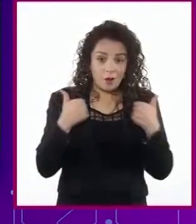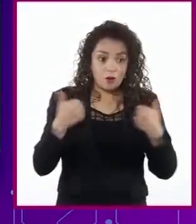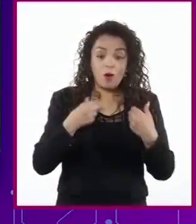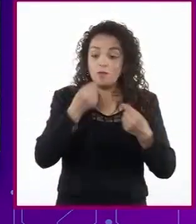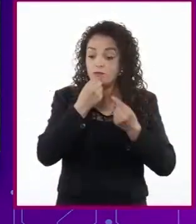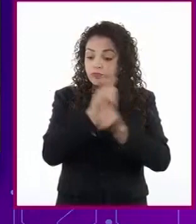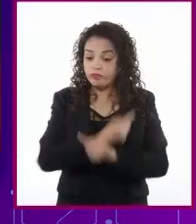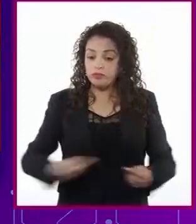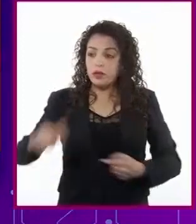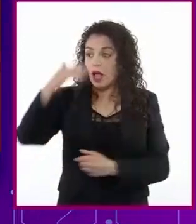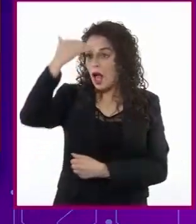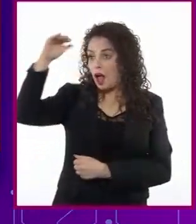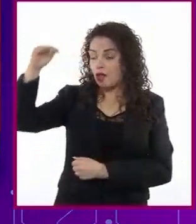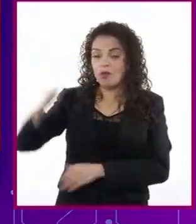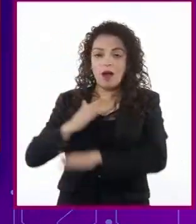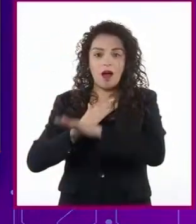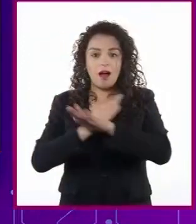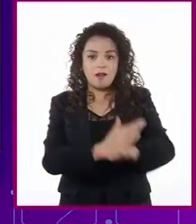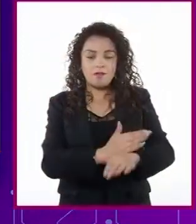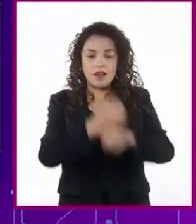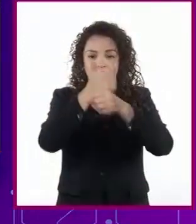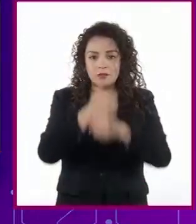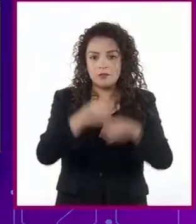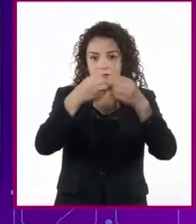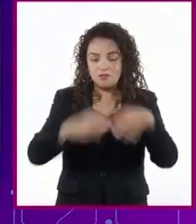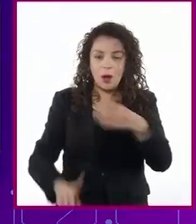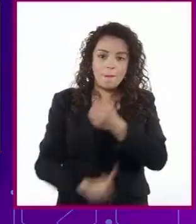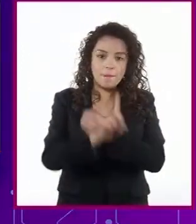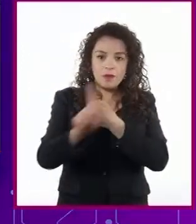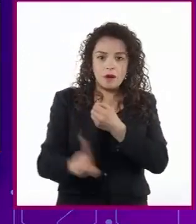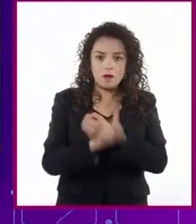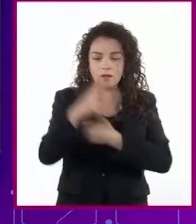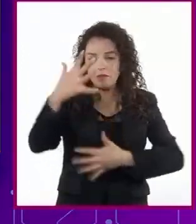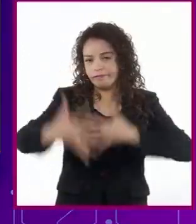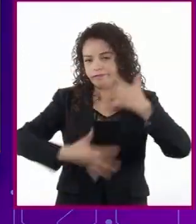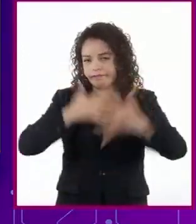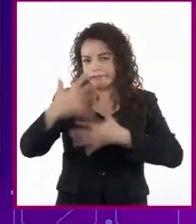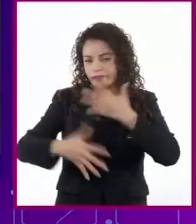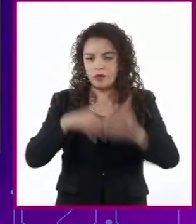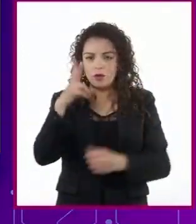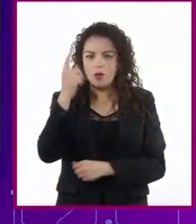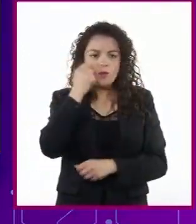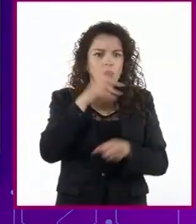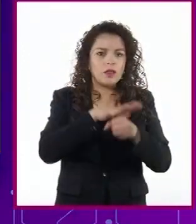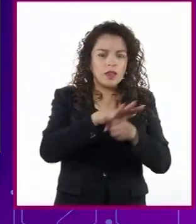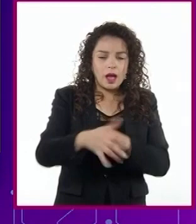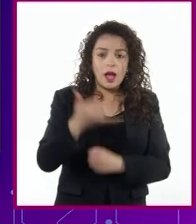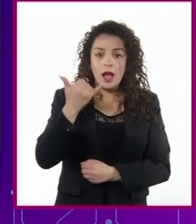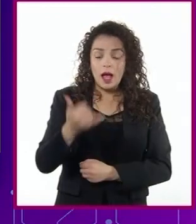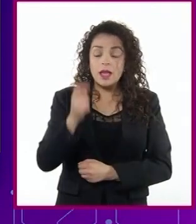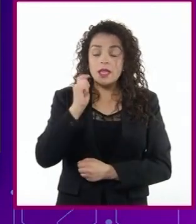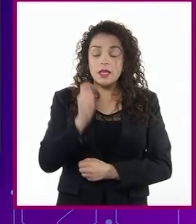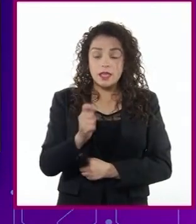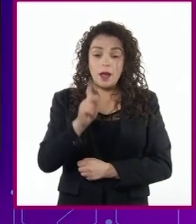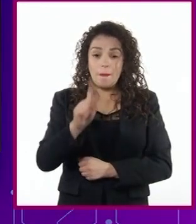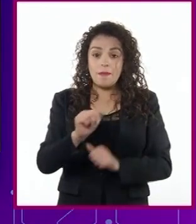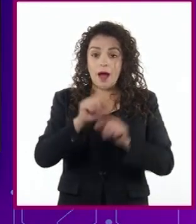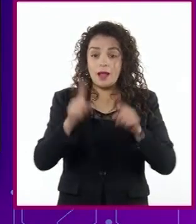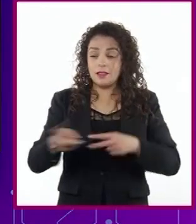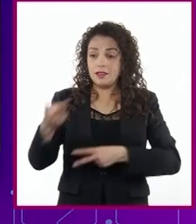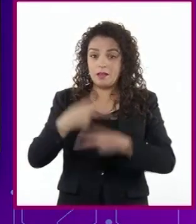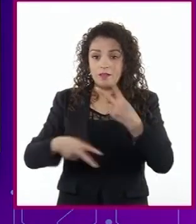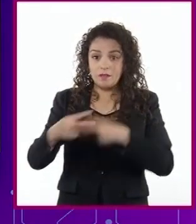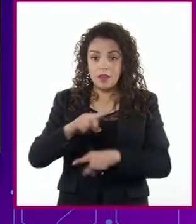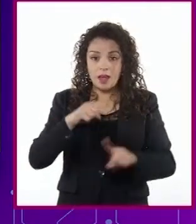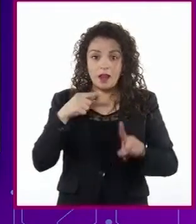adultos prevenir los conflictos y la violencia en cualquiera de sus manifestaciones, así como crear condiciones que conduzcan a la paz tanto a